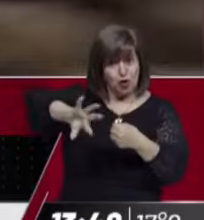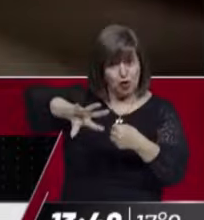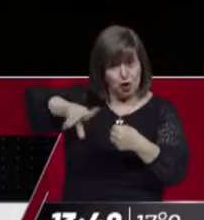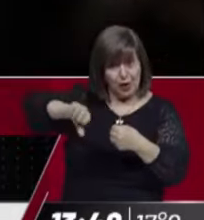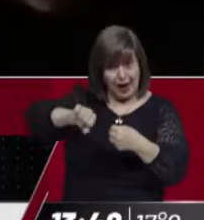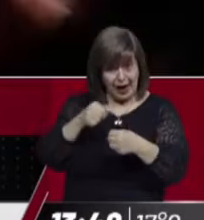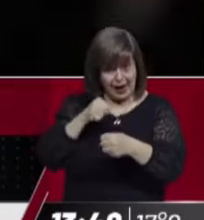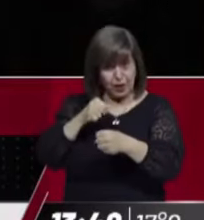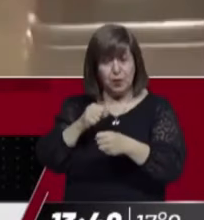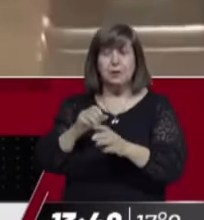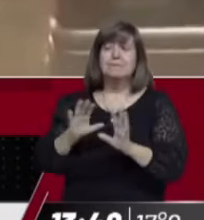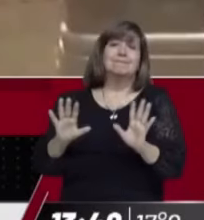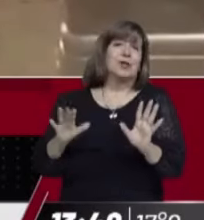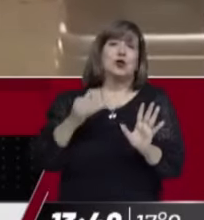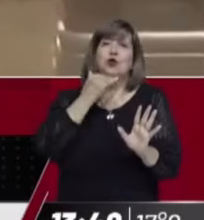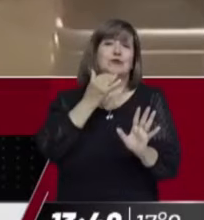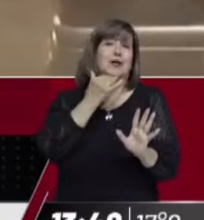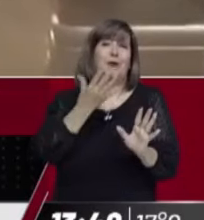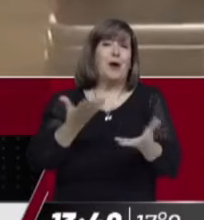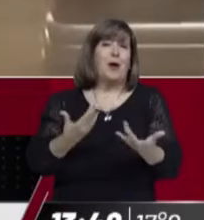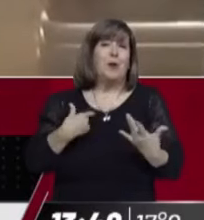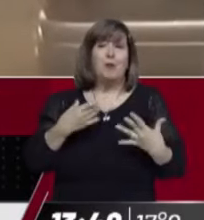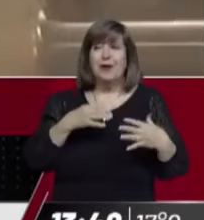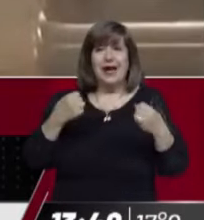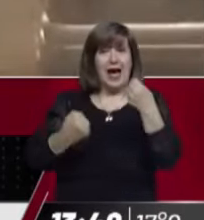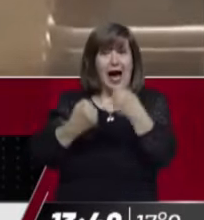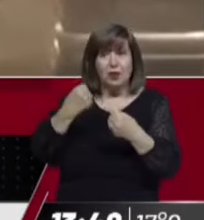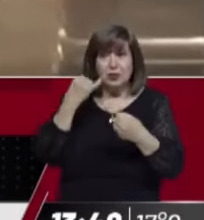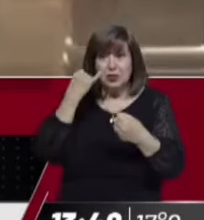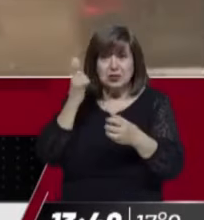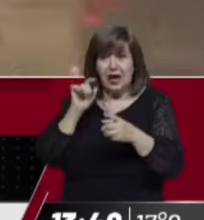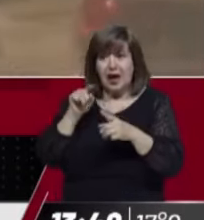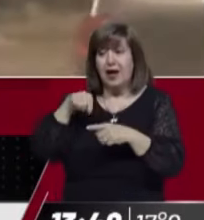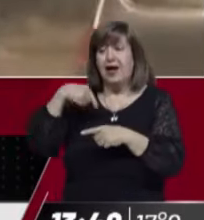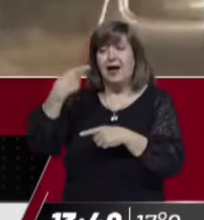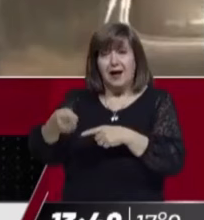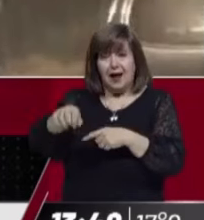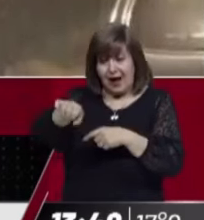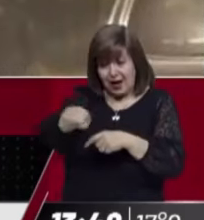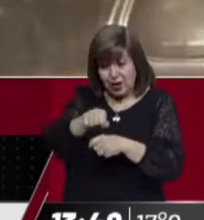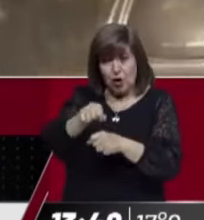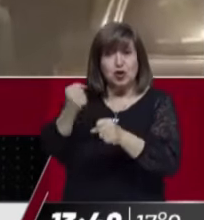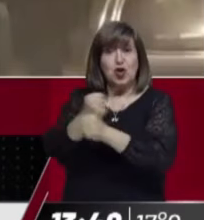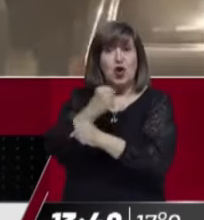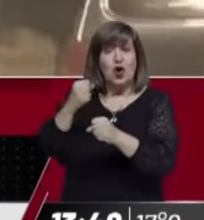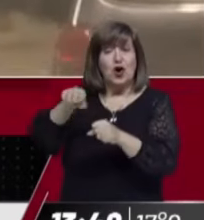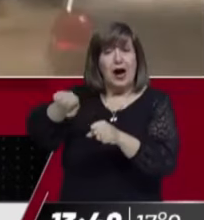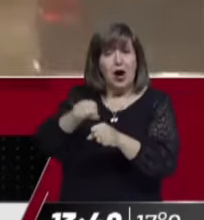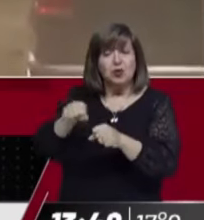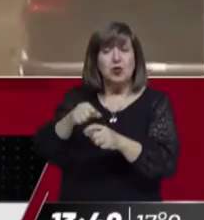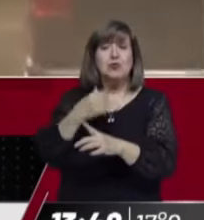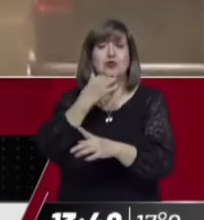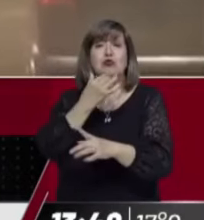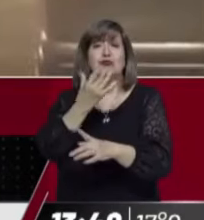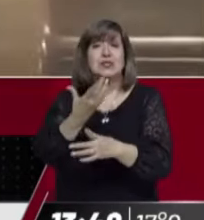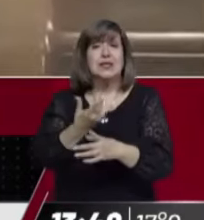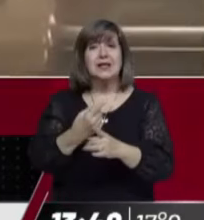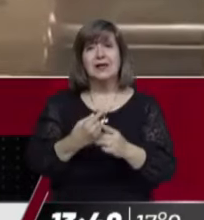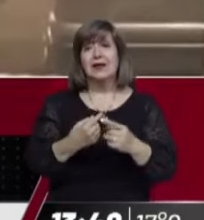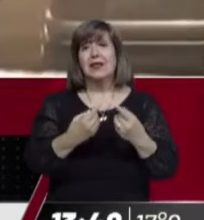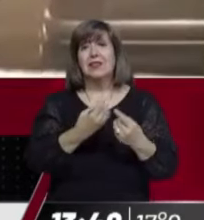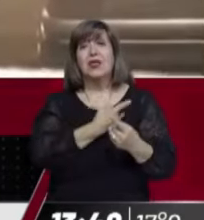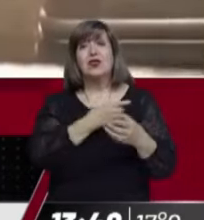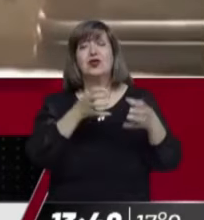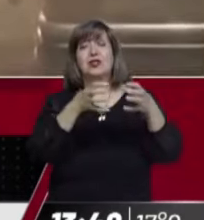sabría decirte si sí o no Porque nosotros llegamos ya estaba el auto forcejeo Y estos aparecieron no sé si de la la vuelta o venían atrás nuestro la